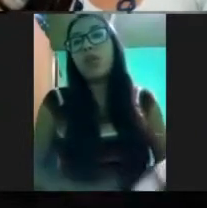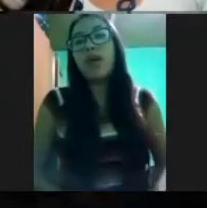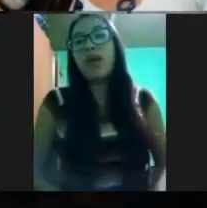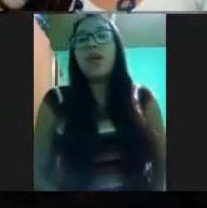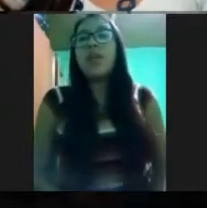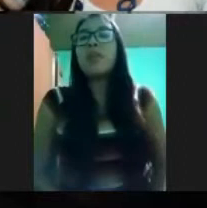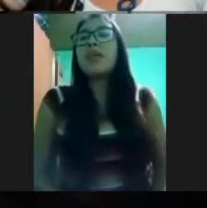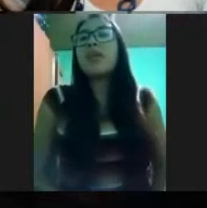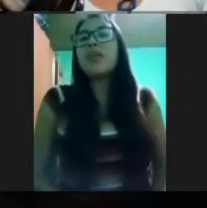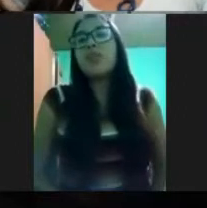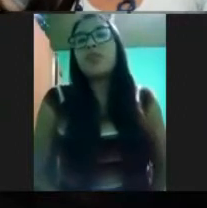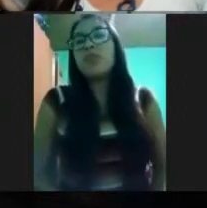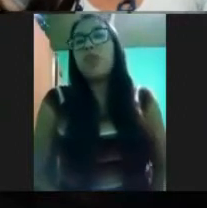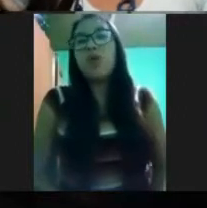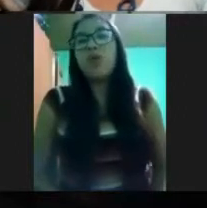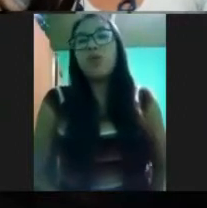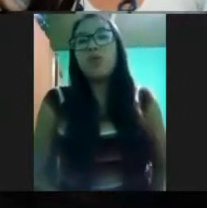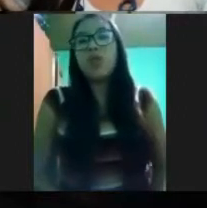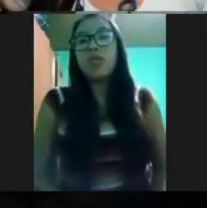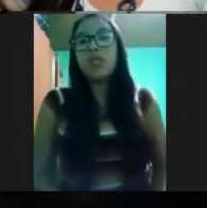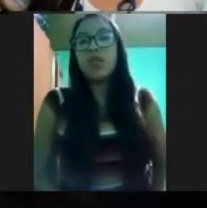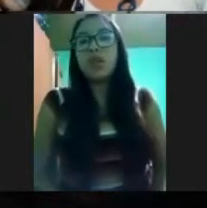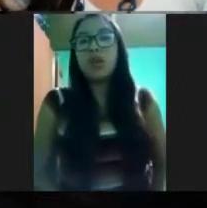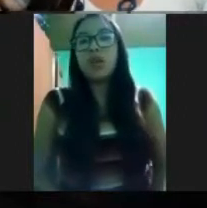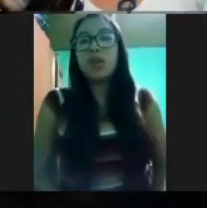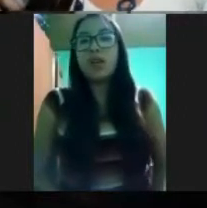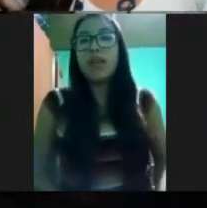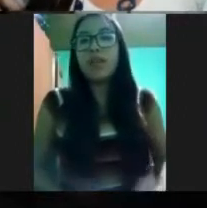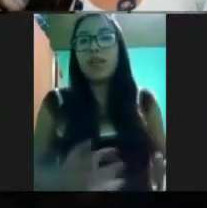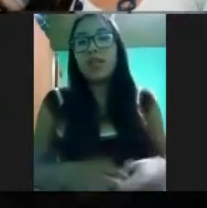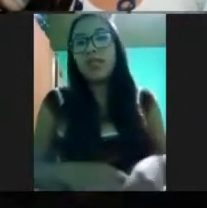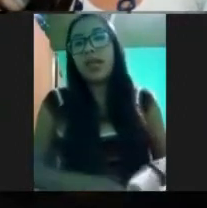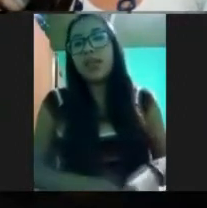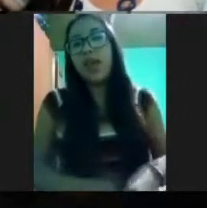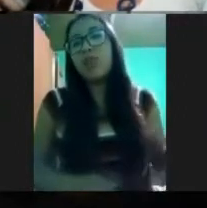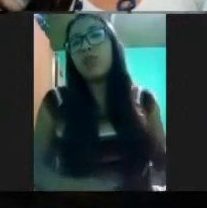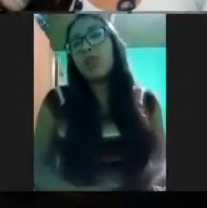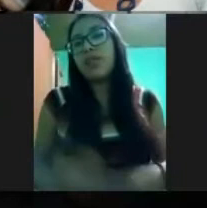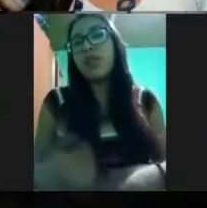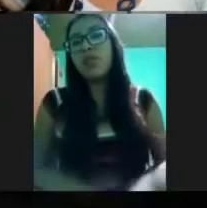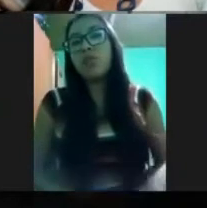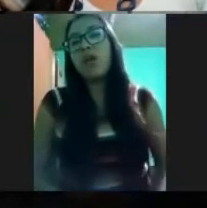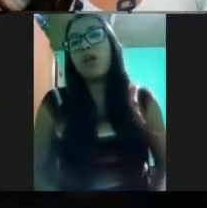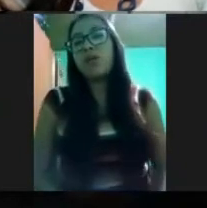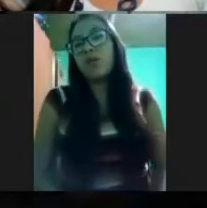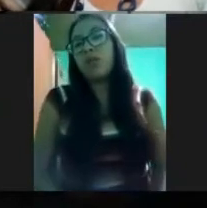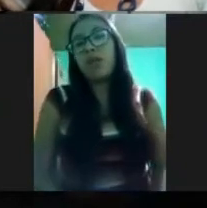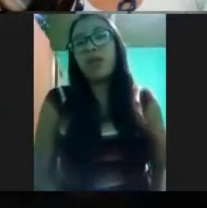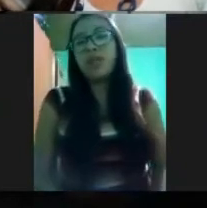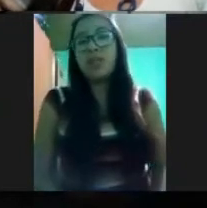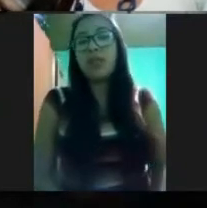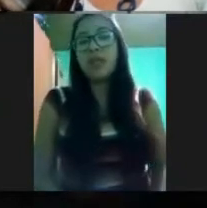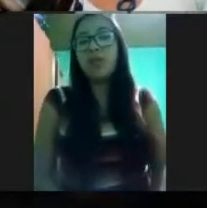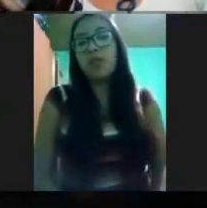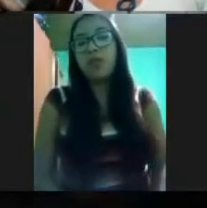en cuenta y a pesar de eso pues no existe como que gran diferencia de años atrás a como estaba actualmente